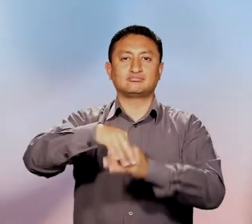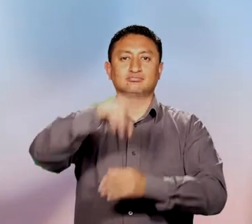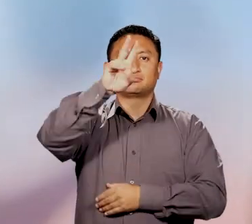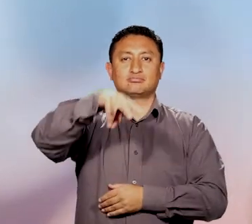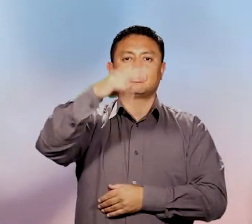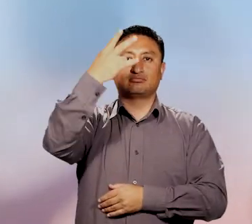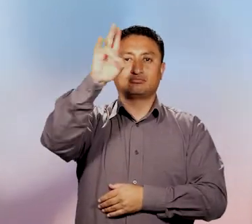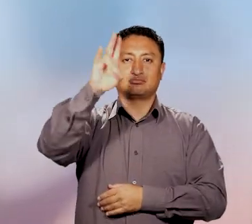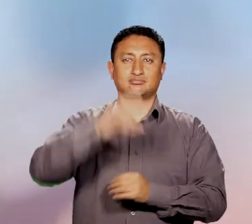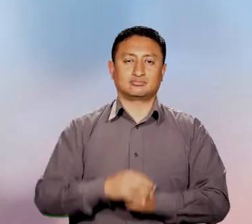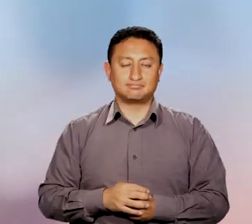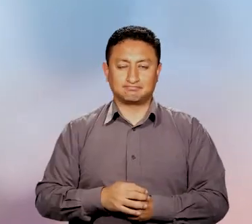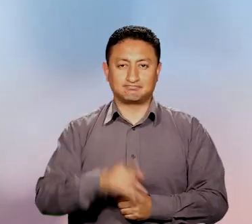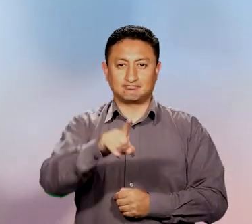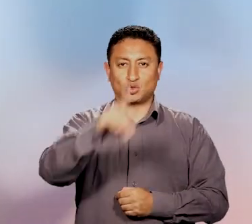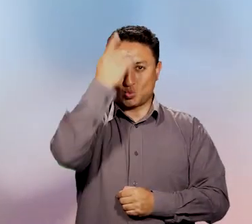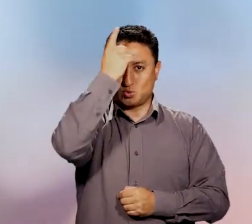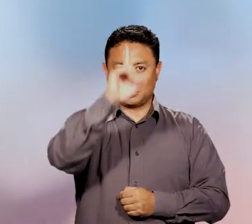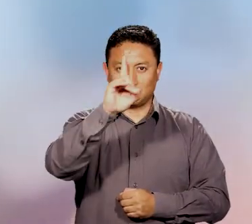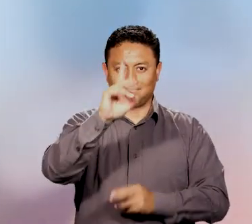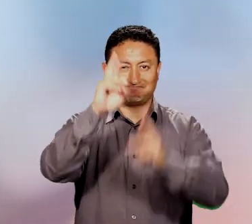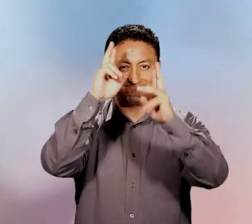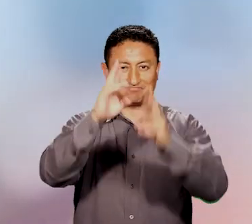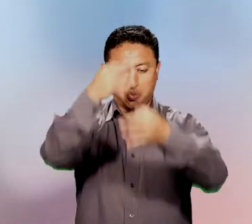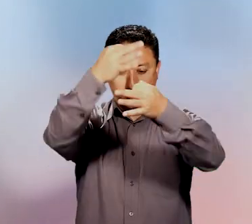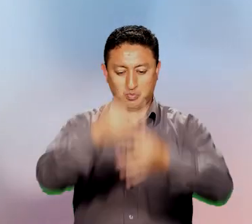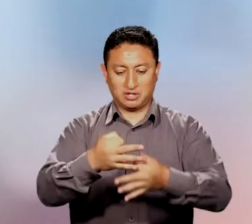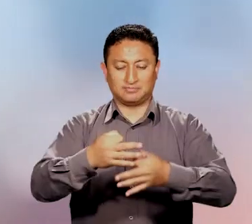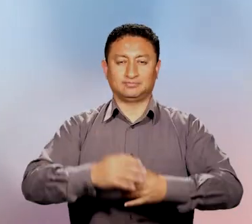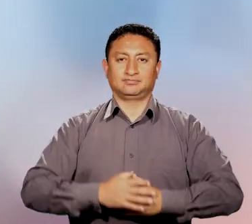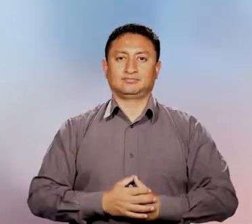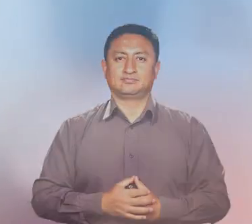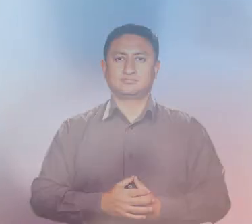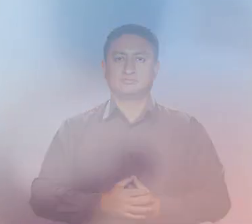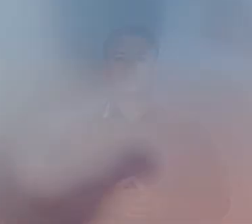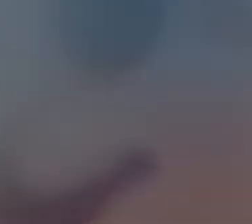Elecciones 2017. Garantizamos tu decisión.